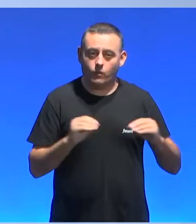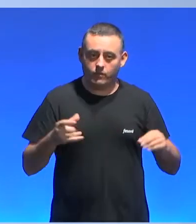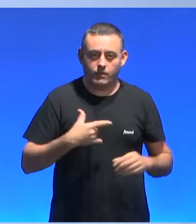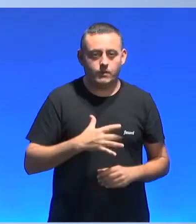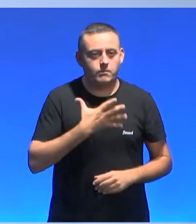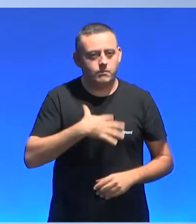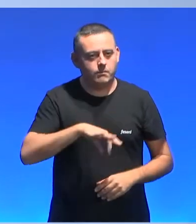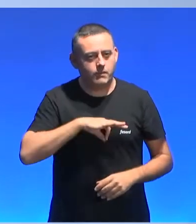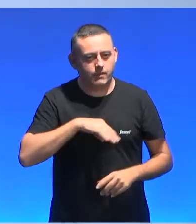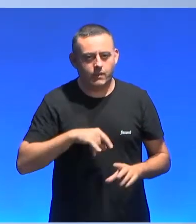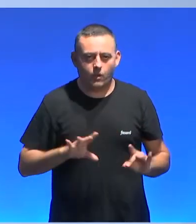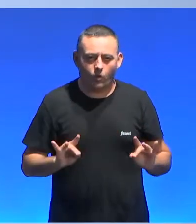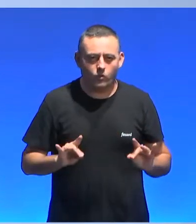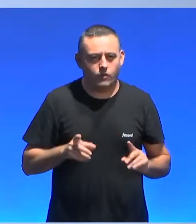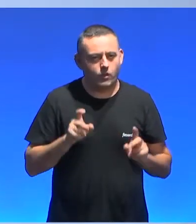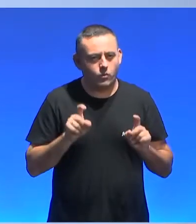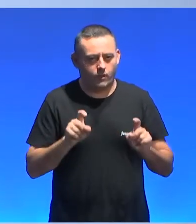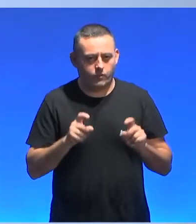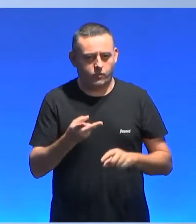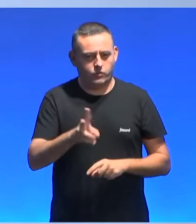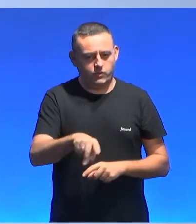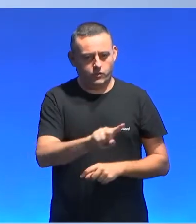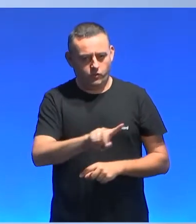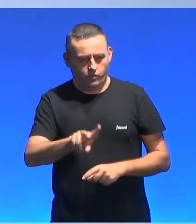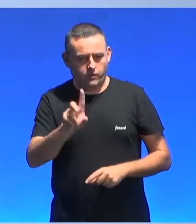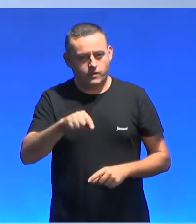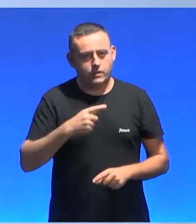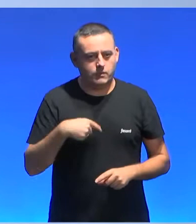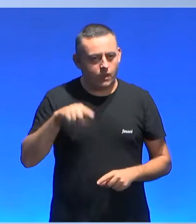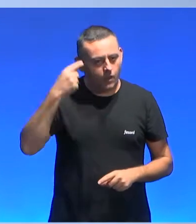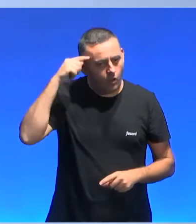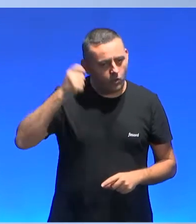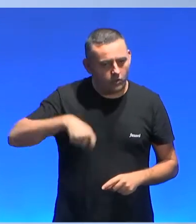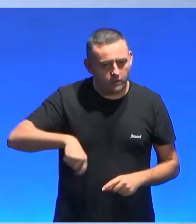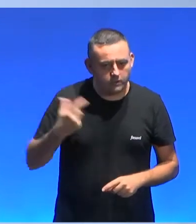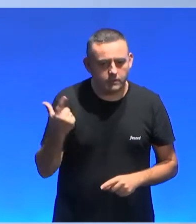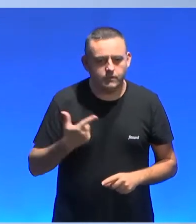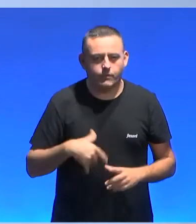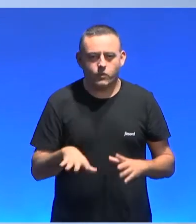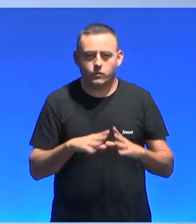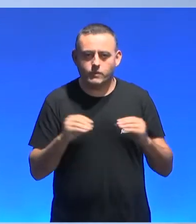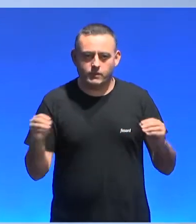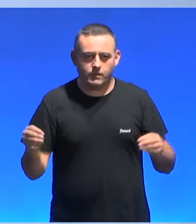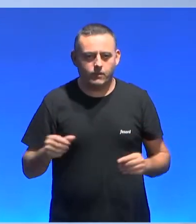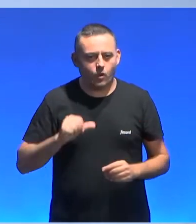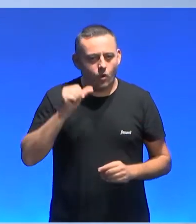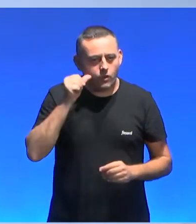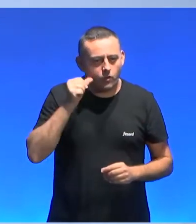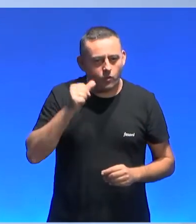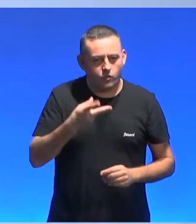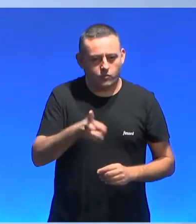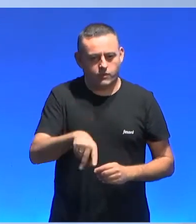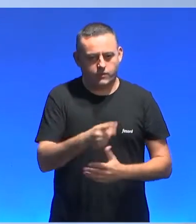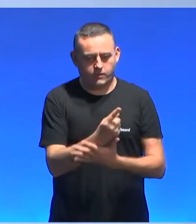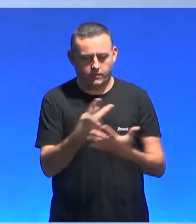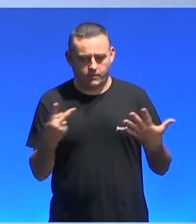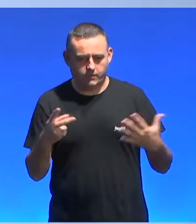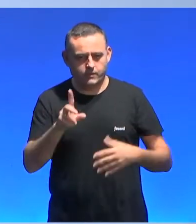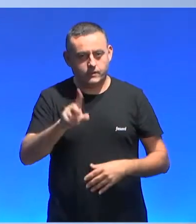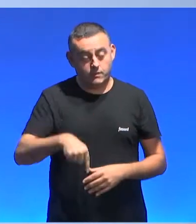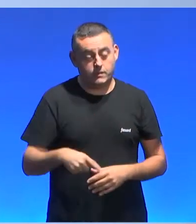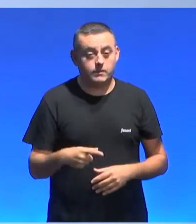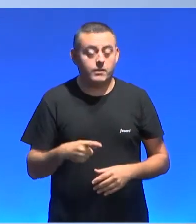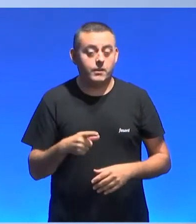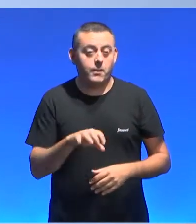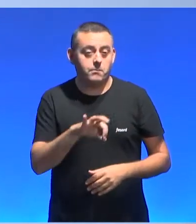de la Educación en 2012, con el grado de doctor honoris causa por la Universidad de Oviedo en 2017 y con el premio